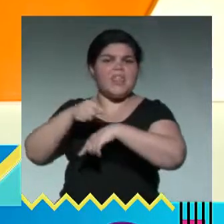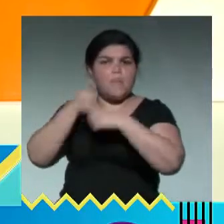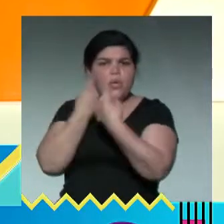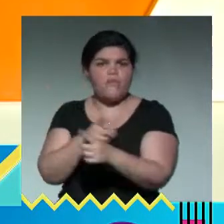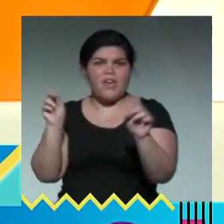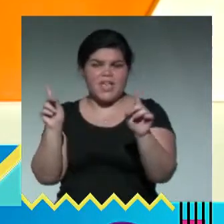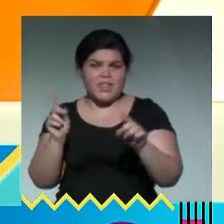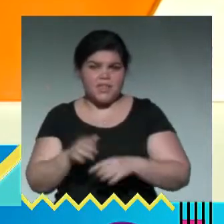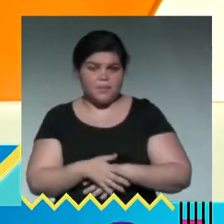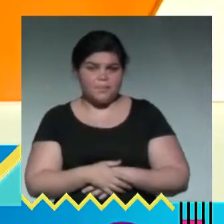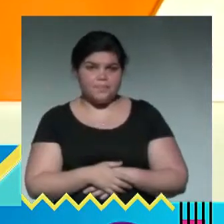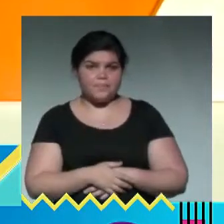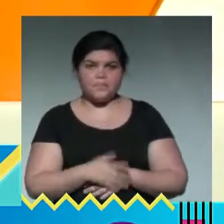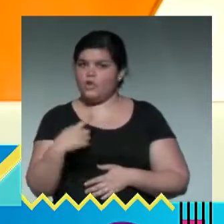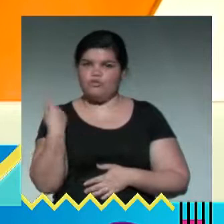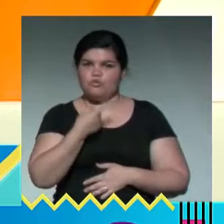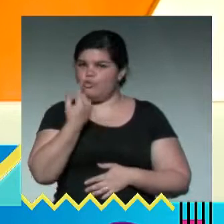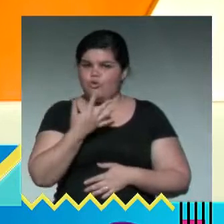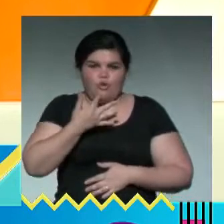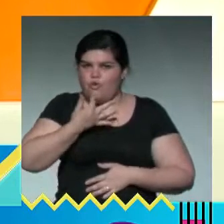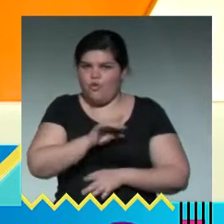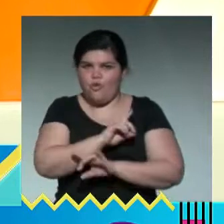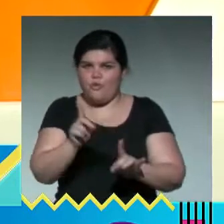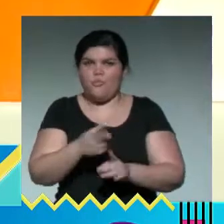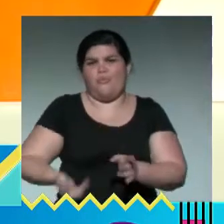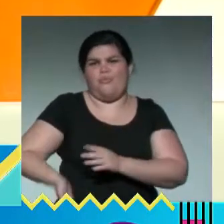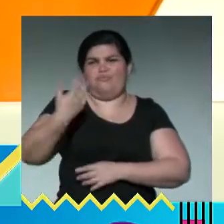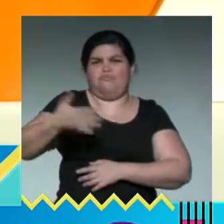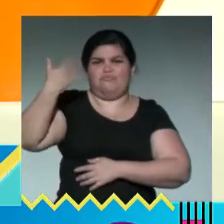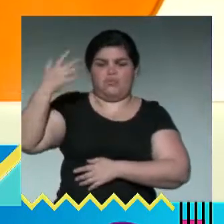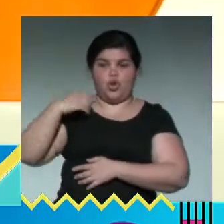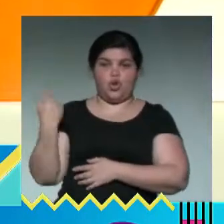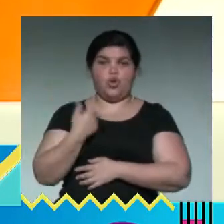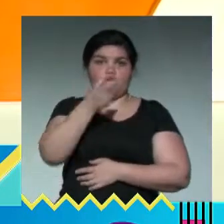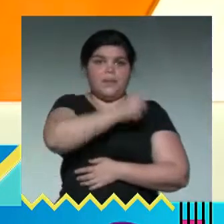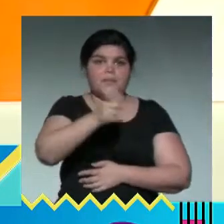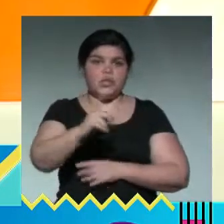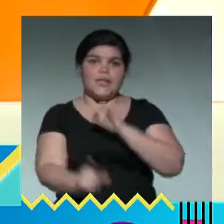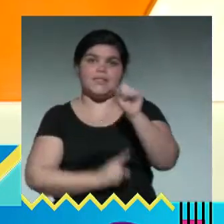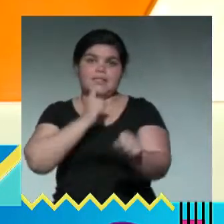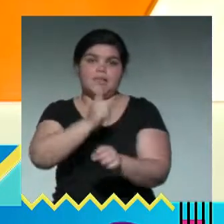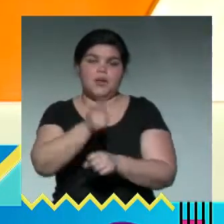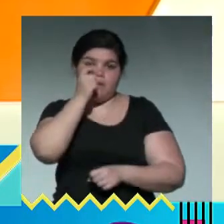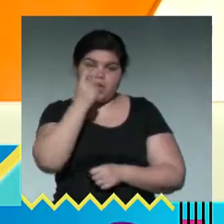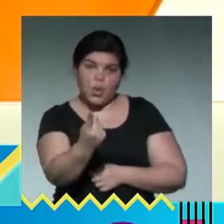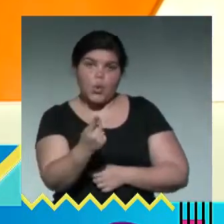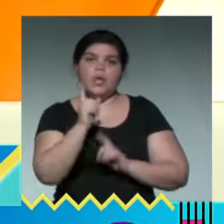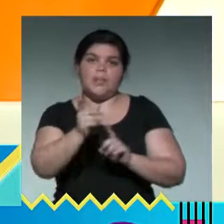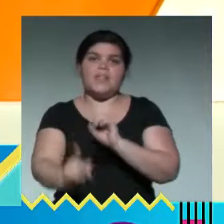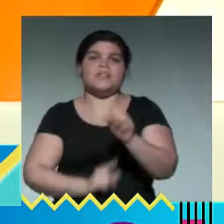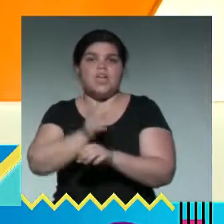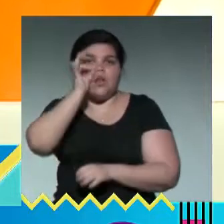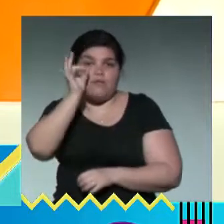de comprender, que está muy superado. Nosotros somos personas del siglo XXI, formados en el siglo XX, donde no